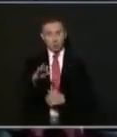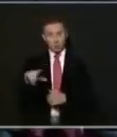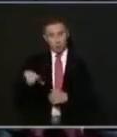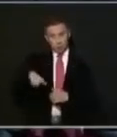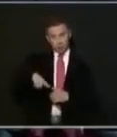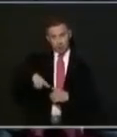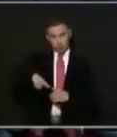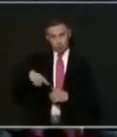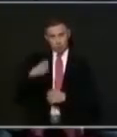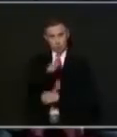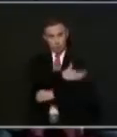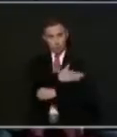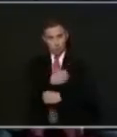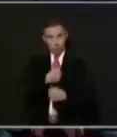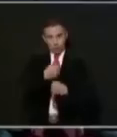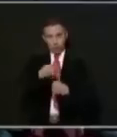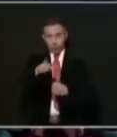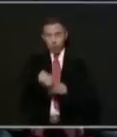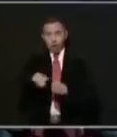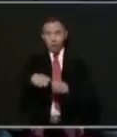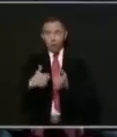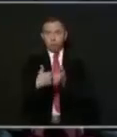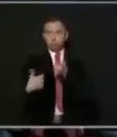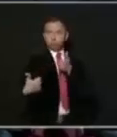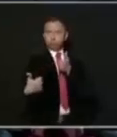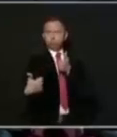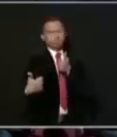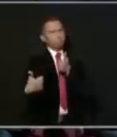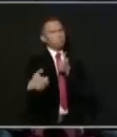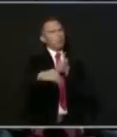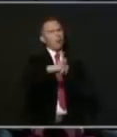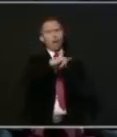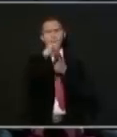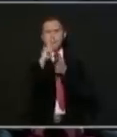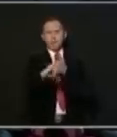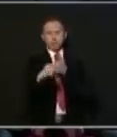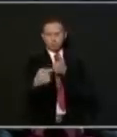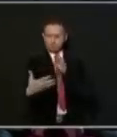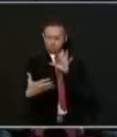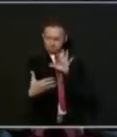Nunca perderé la comunicación con ustedes.